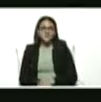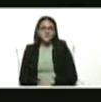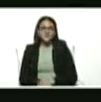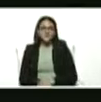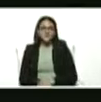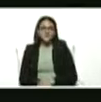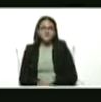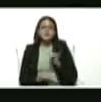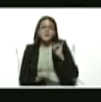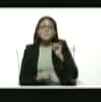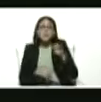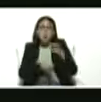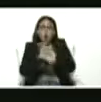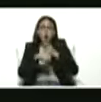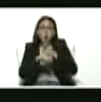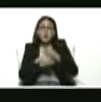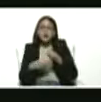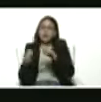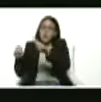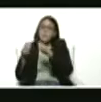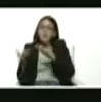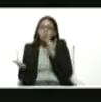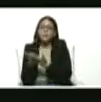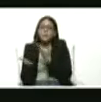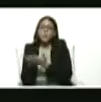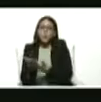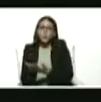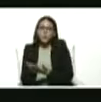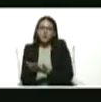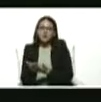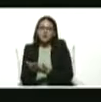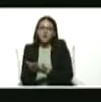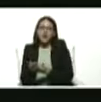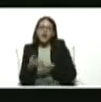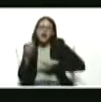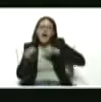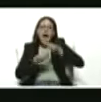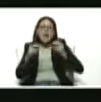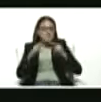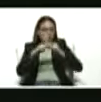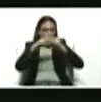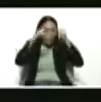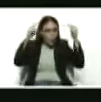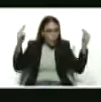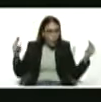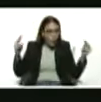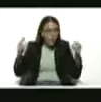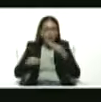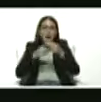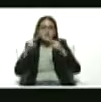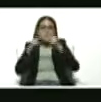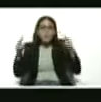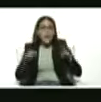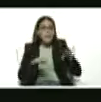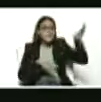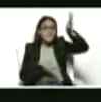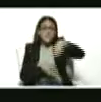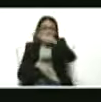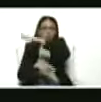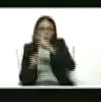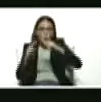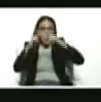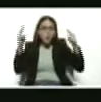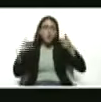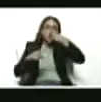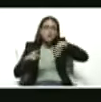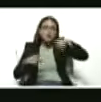El gobernador me hizo una propuesta de un viaducto que pase por encima de esa parte de los médanos. Ya